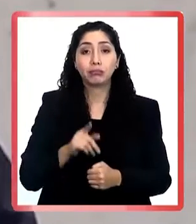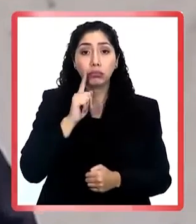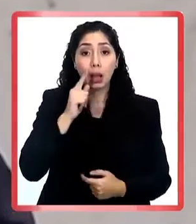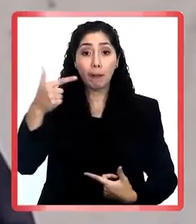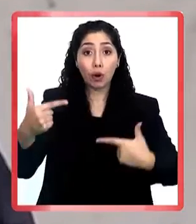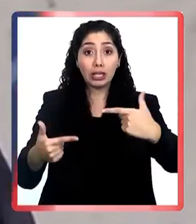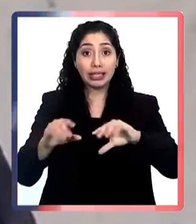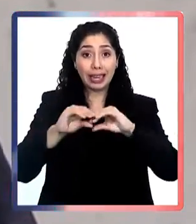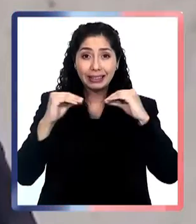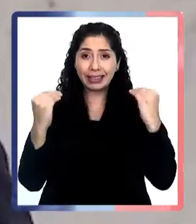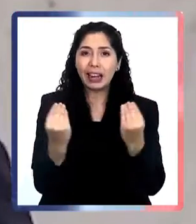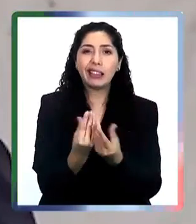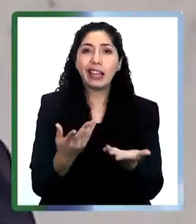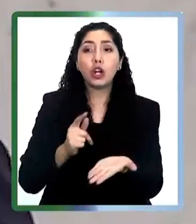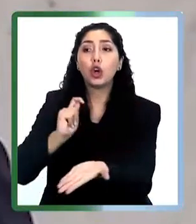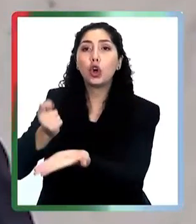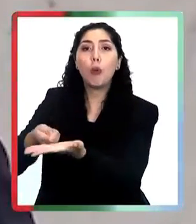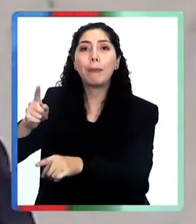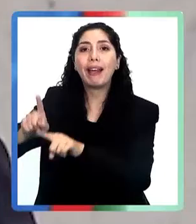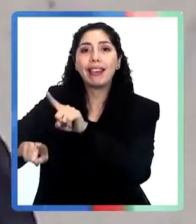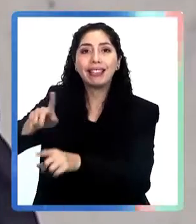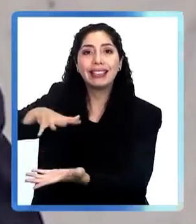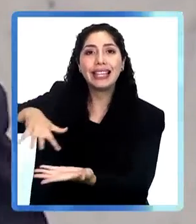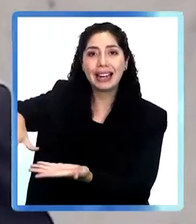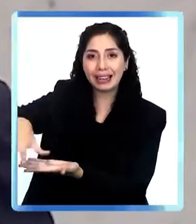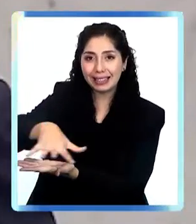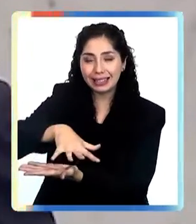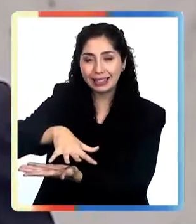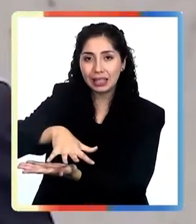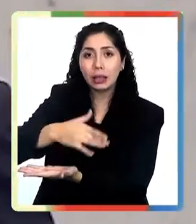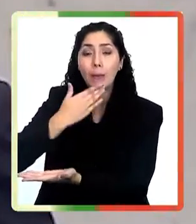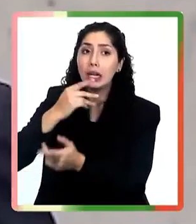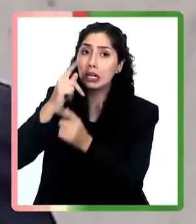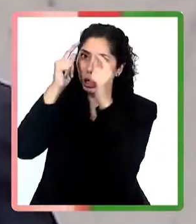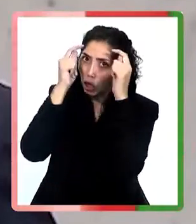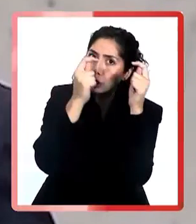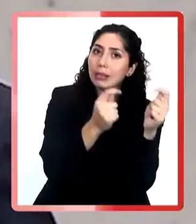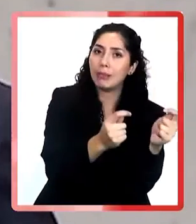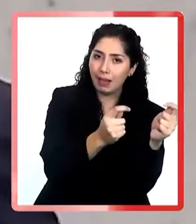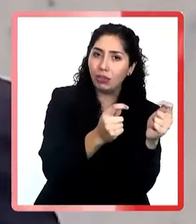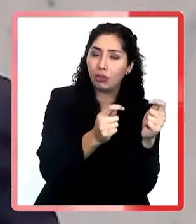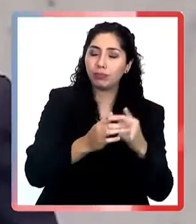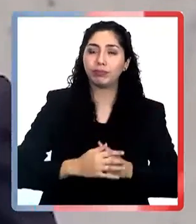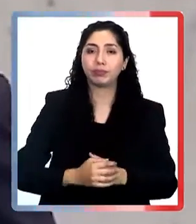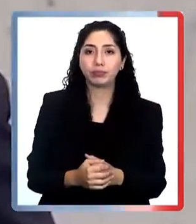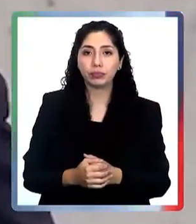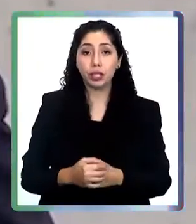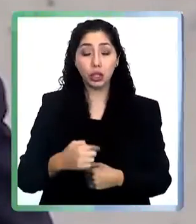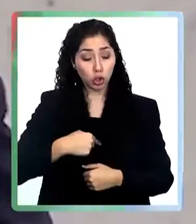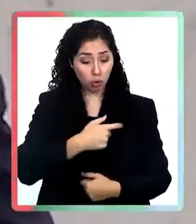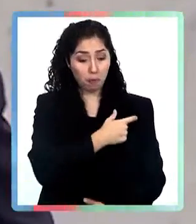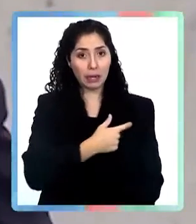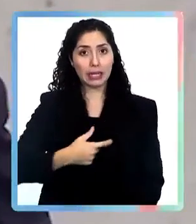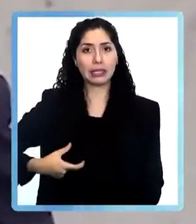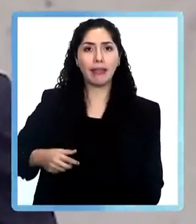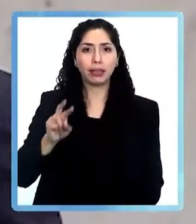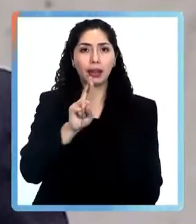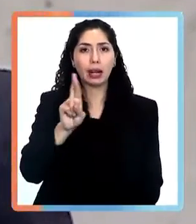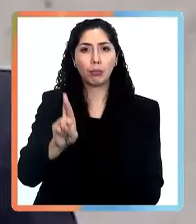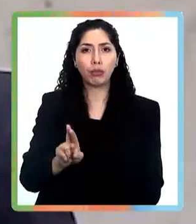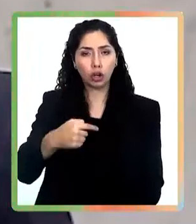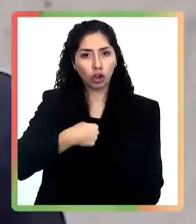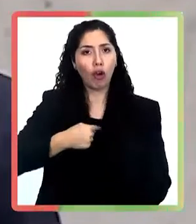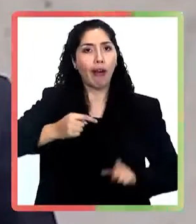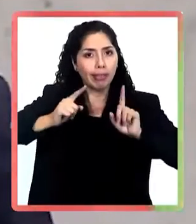mediante una política integral de compra de tierras y reconocimiento que antes detalles pero como presidente de la republica